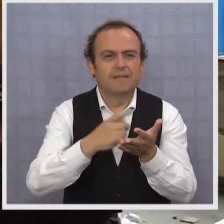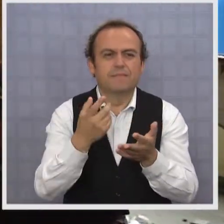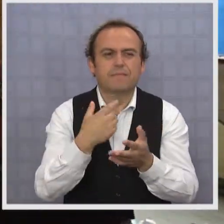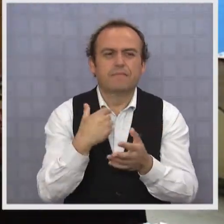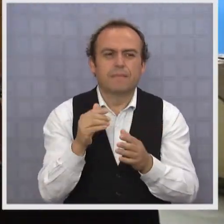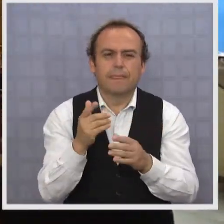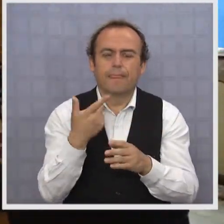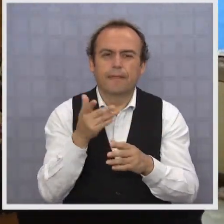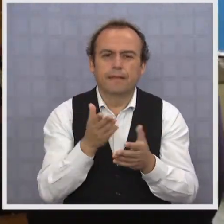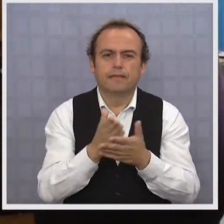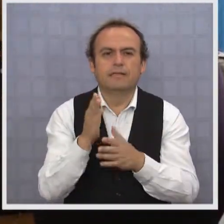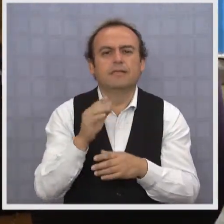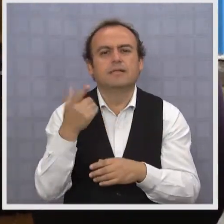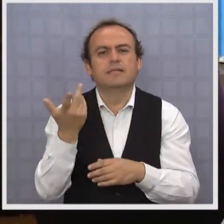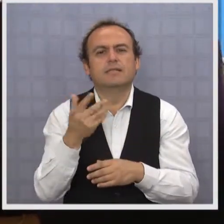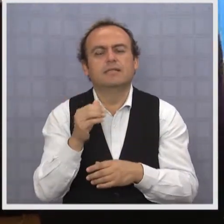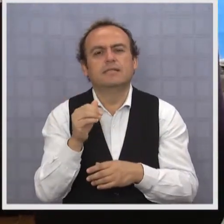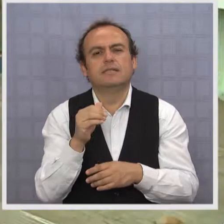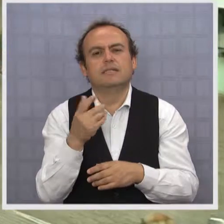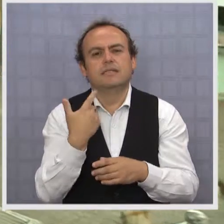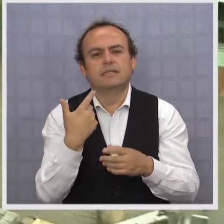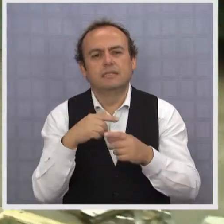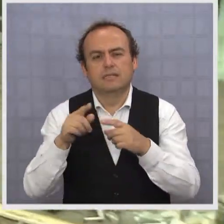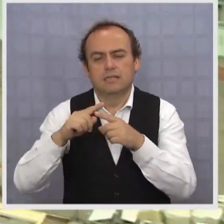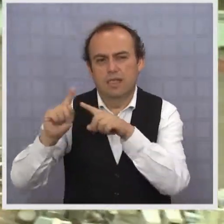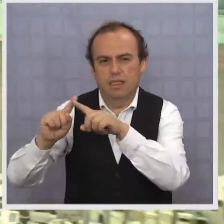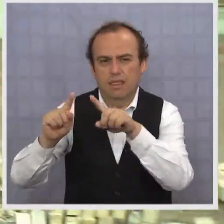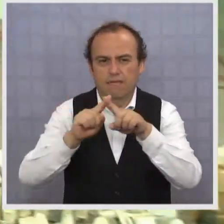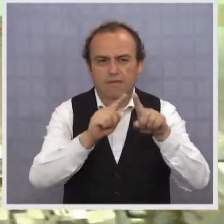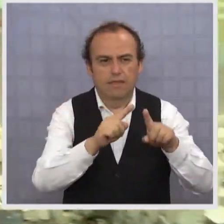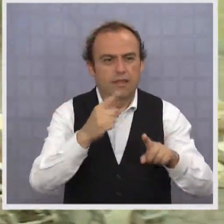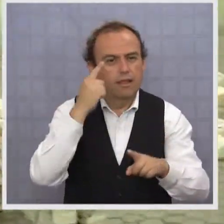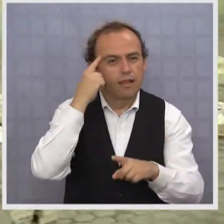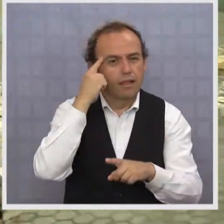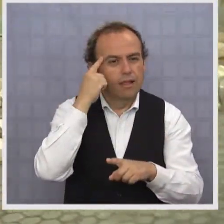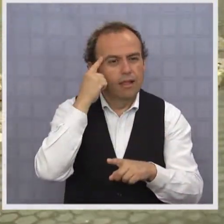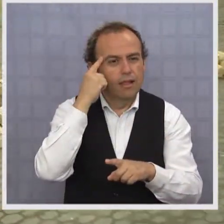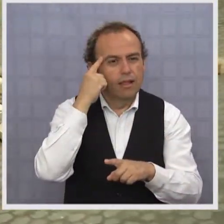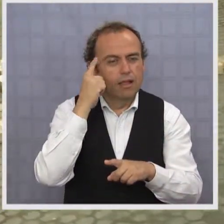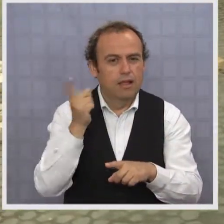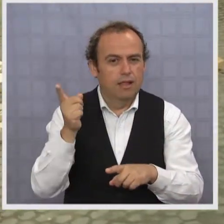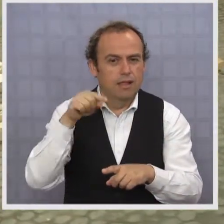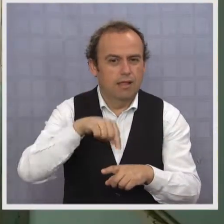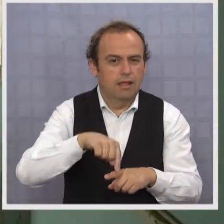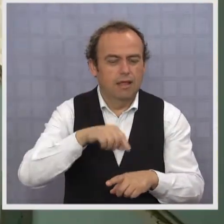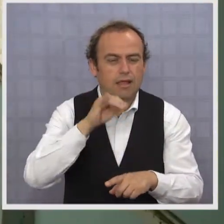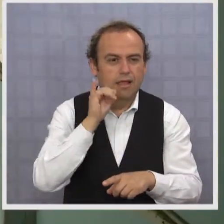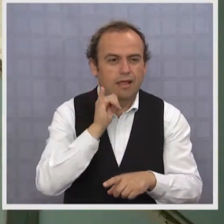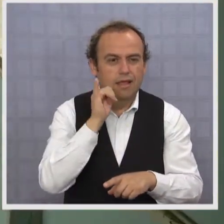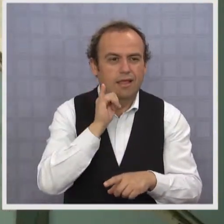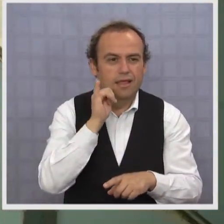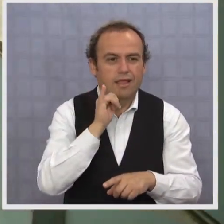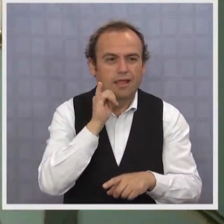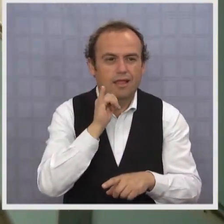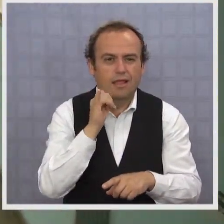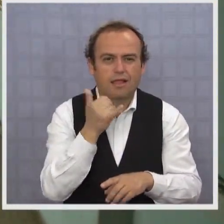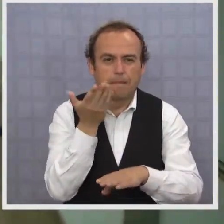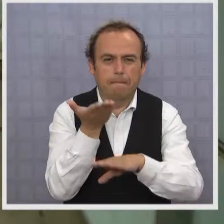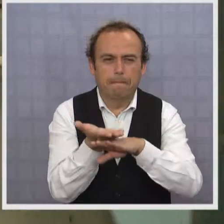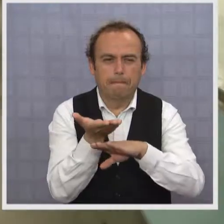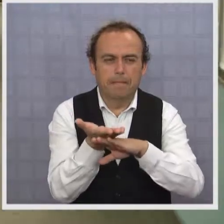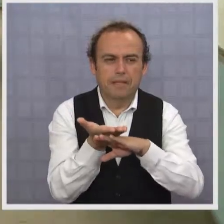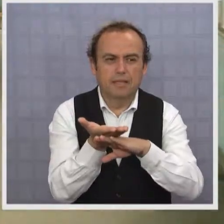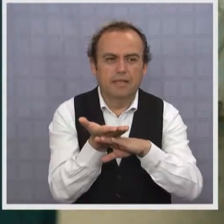partieron desde Alto de San Antonio, aun cuando parece que ideológicamente esta cosa de venir a Iquique a ver lo que ellos estaban